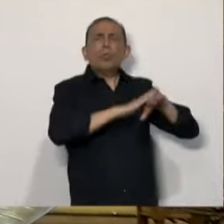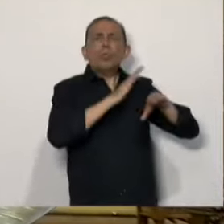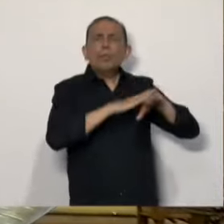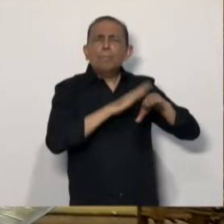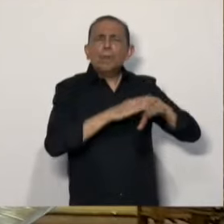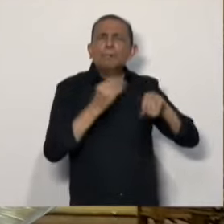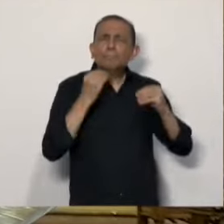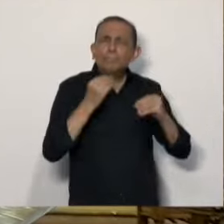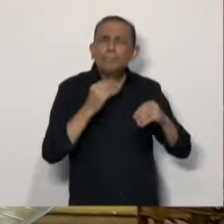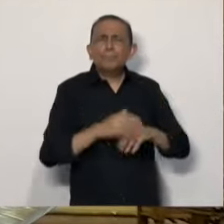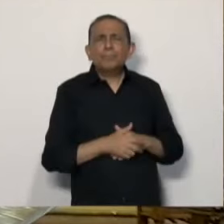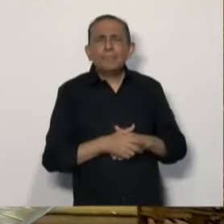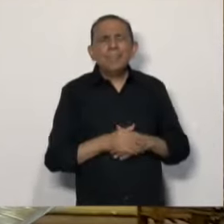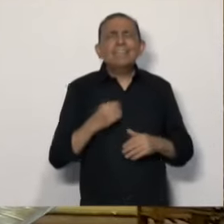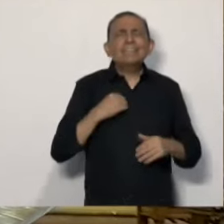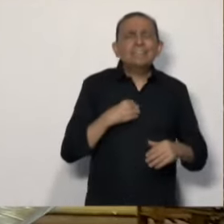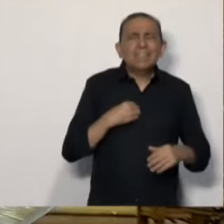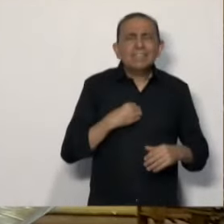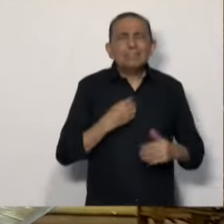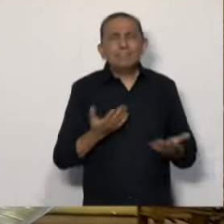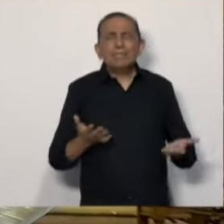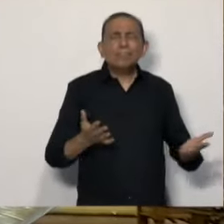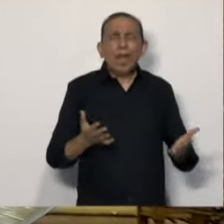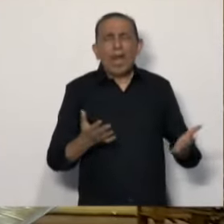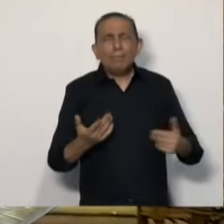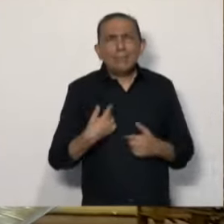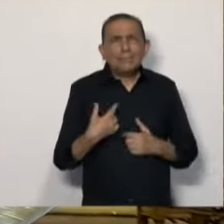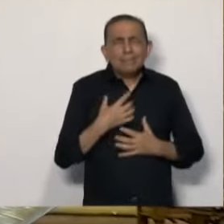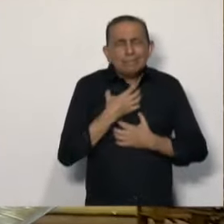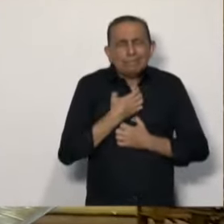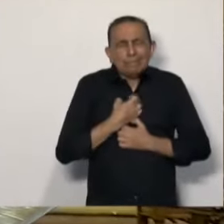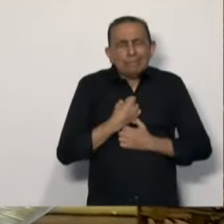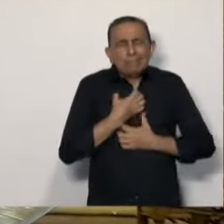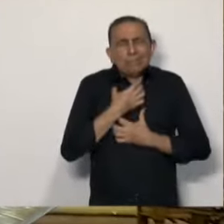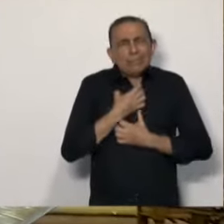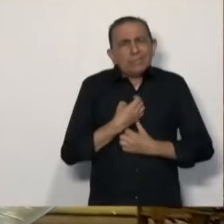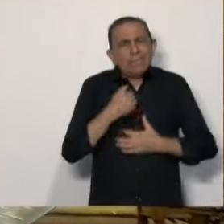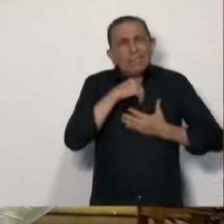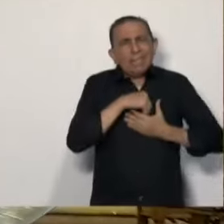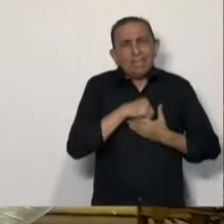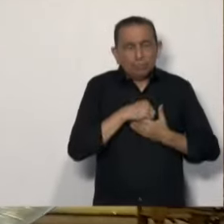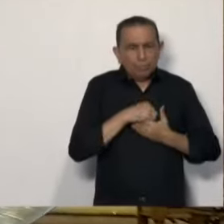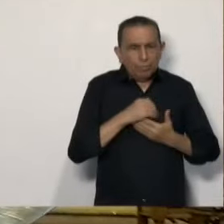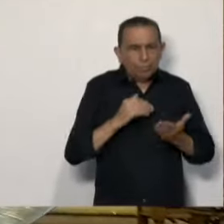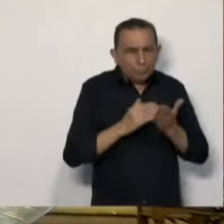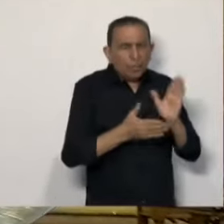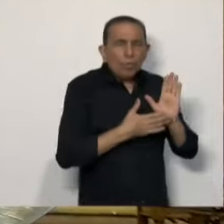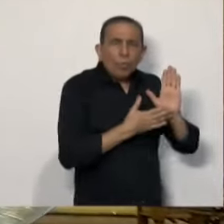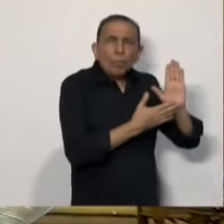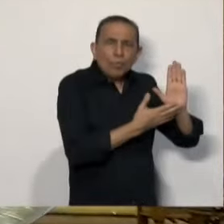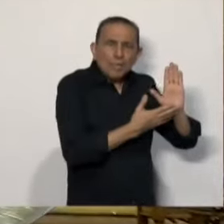La culpa, que es un sentimiento que a veces nos va carcomiendo por dentro. Hay un libro